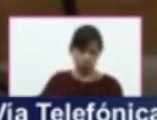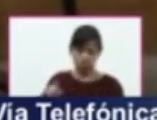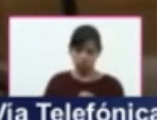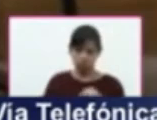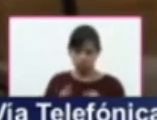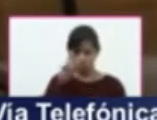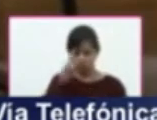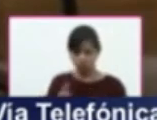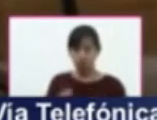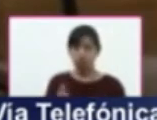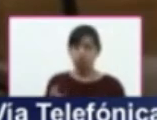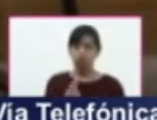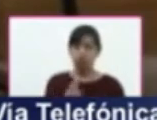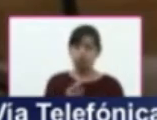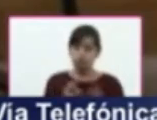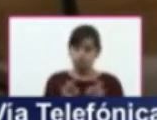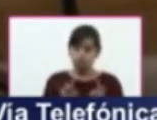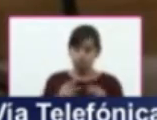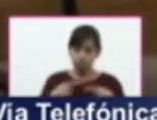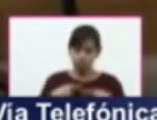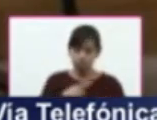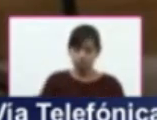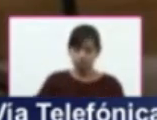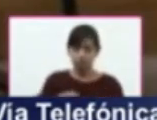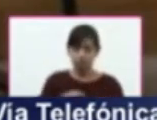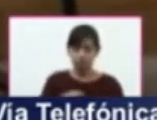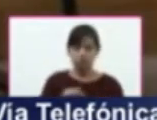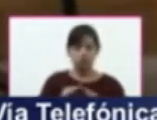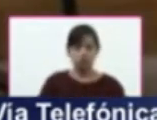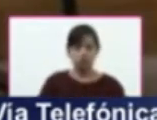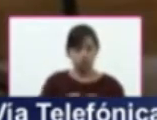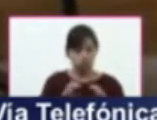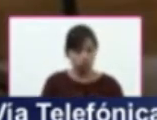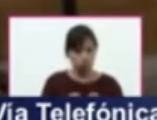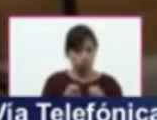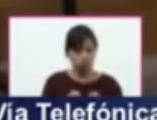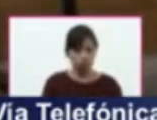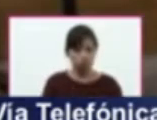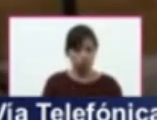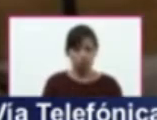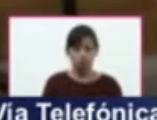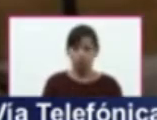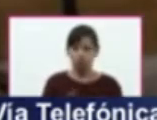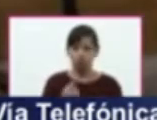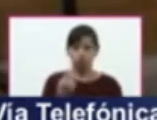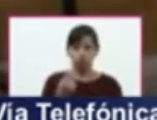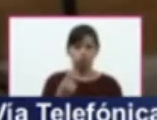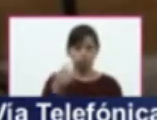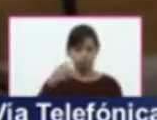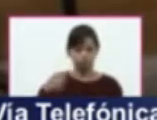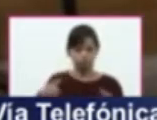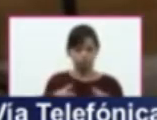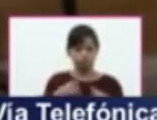les conviene, descalifican sus propias encuestas. Pero yo les aseguro que si les